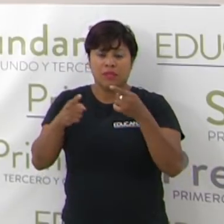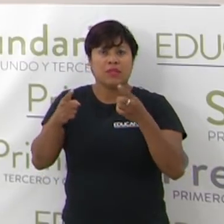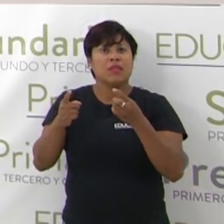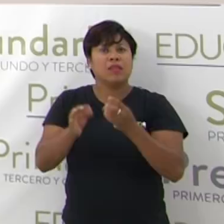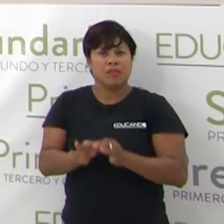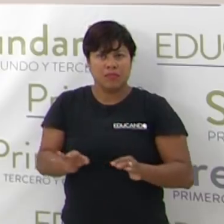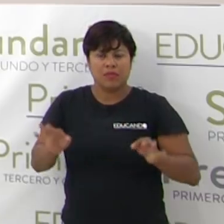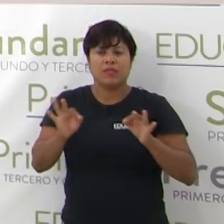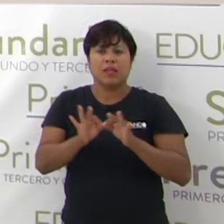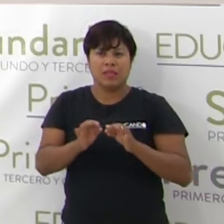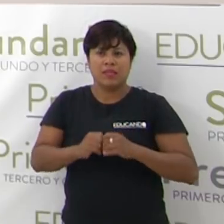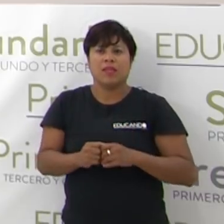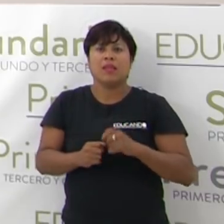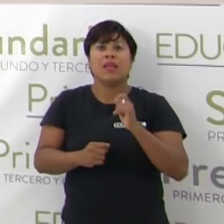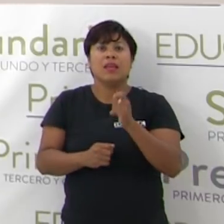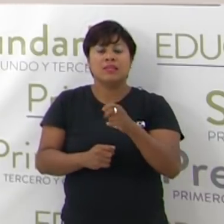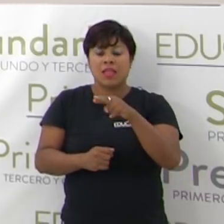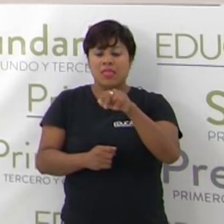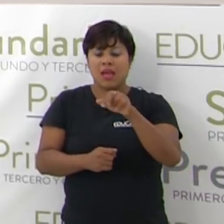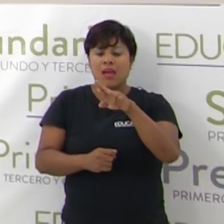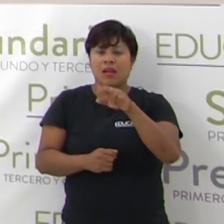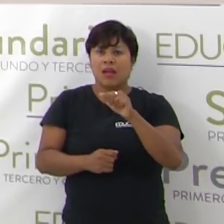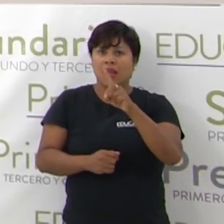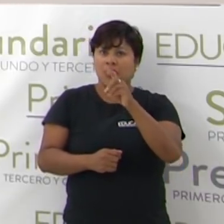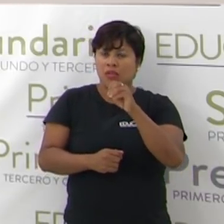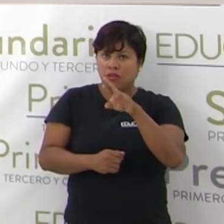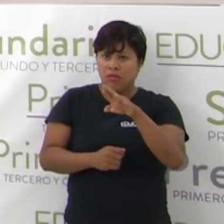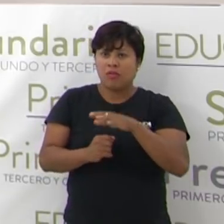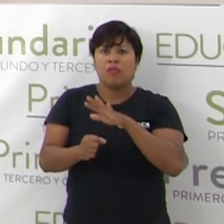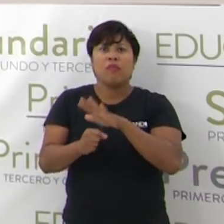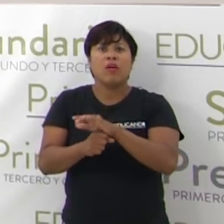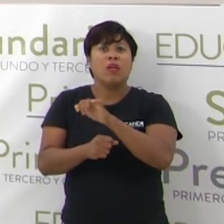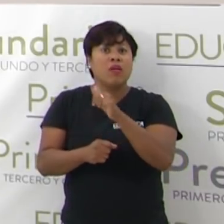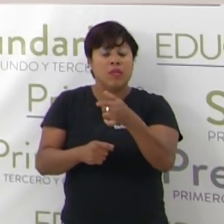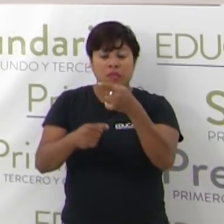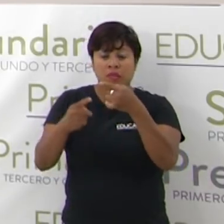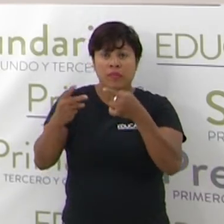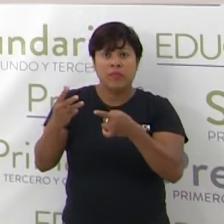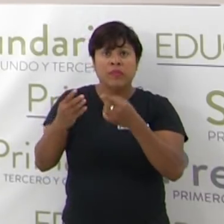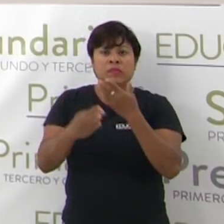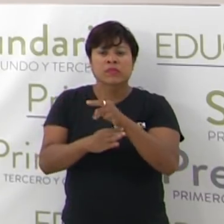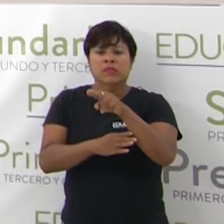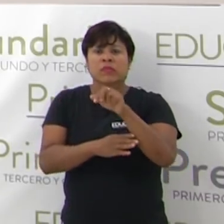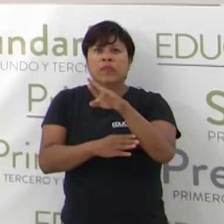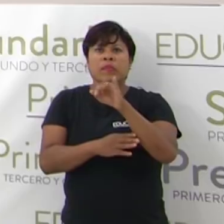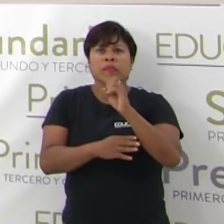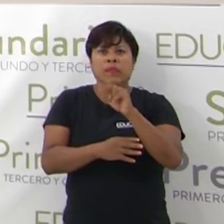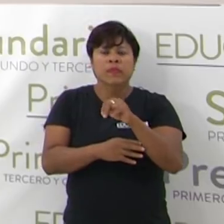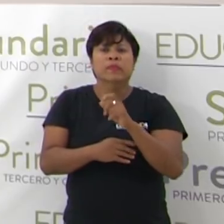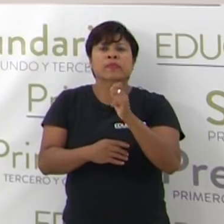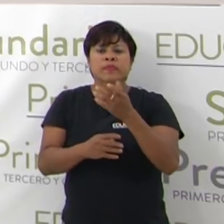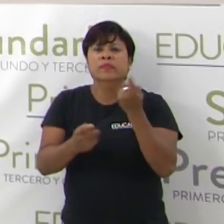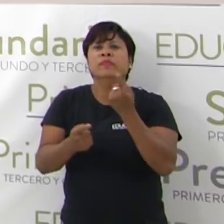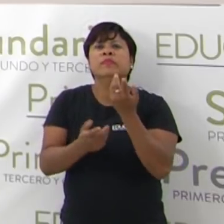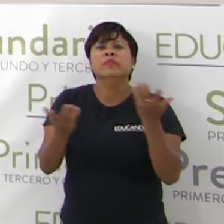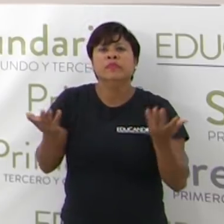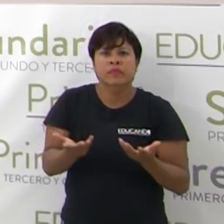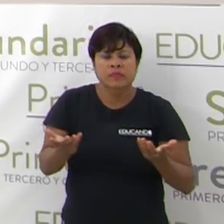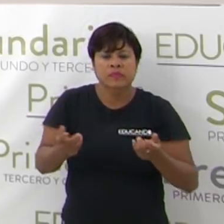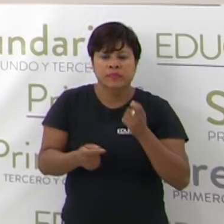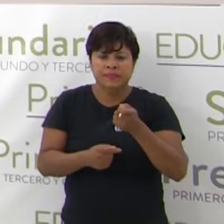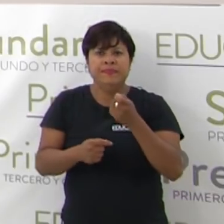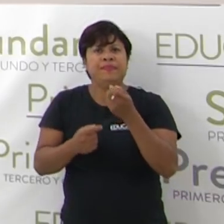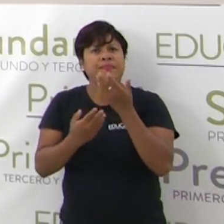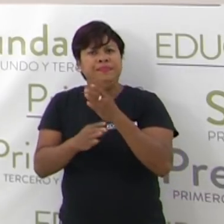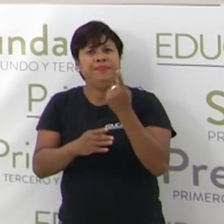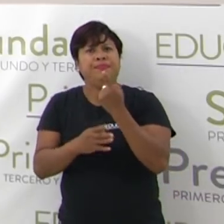importantes, el narrador. ¿Cuál es el otro elemento importante de la narración? Es la acción, que son los hechos